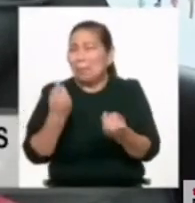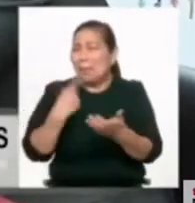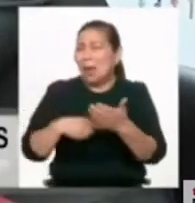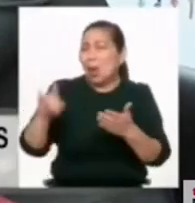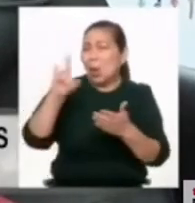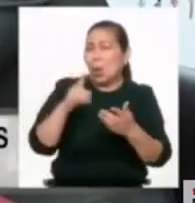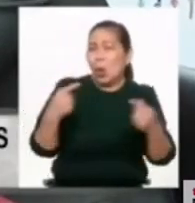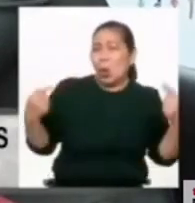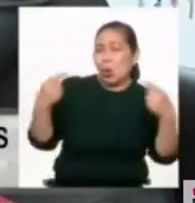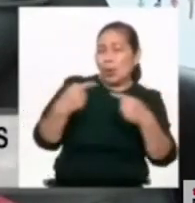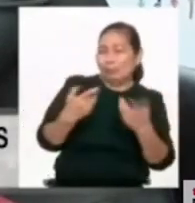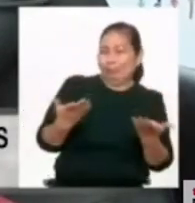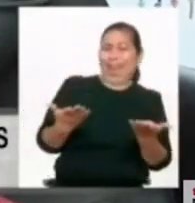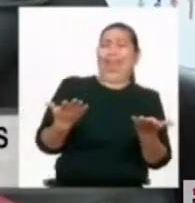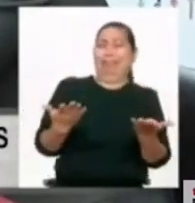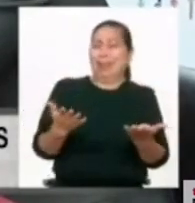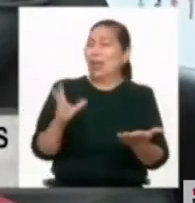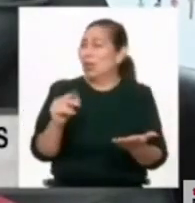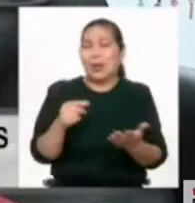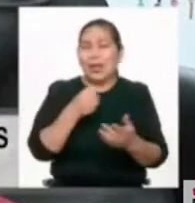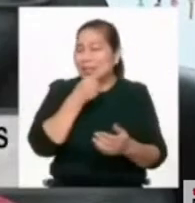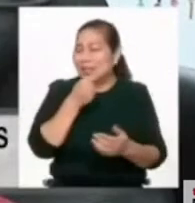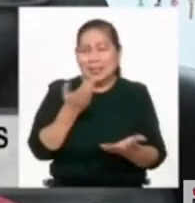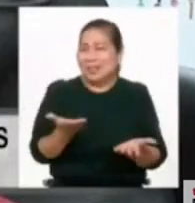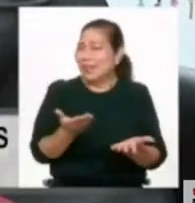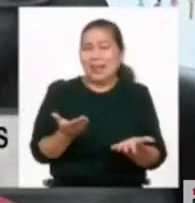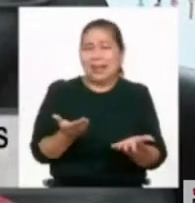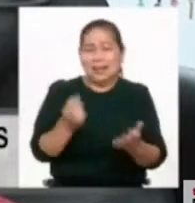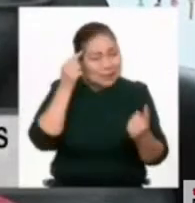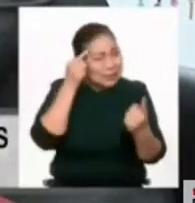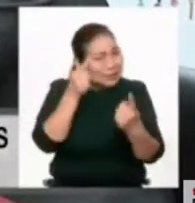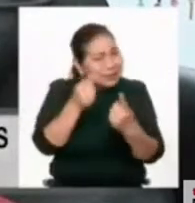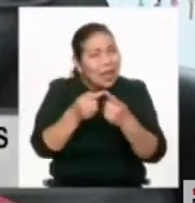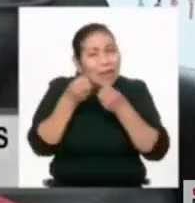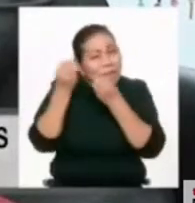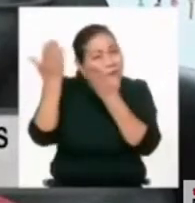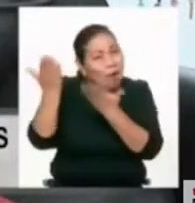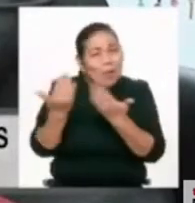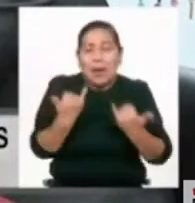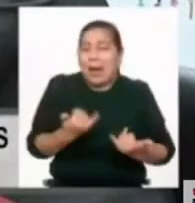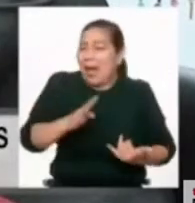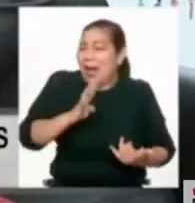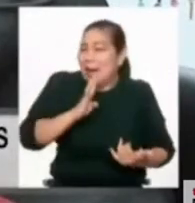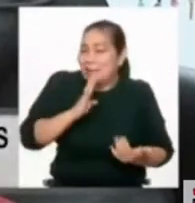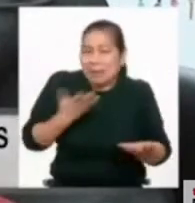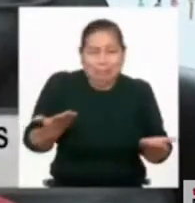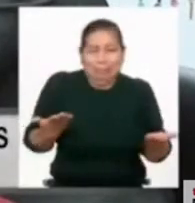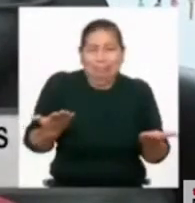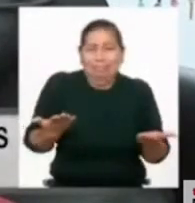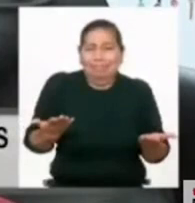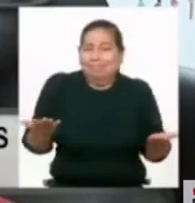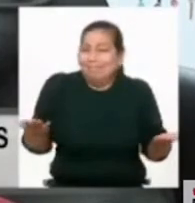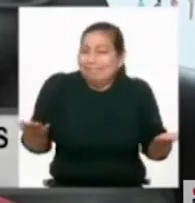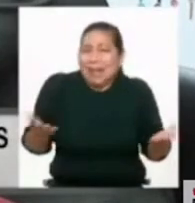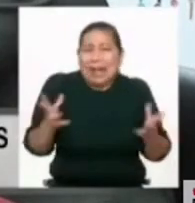para utilizarlo contra uno. Es decir, no es una prensa, no veo una prensa objetiva que informa lo que hemos hablado, sino más bien